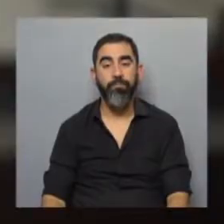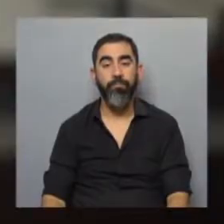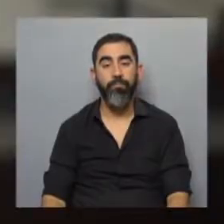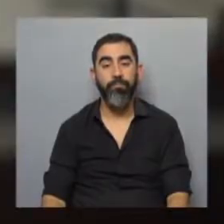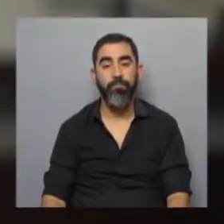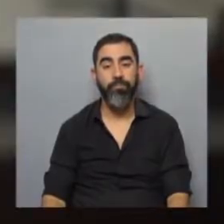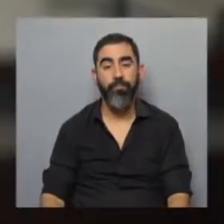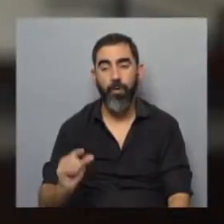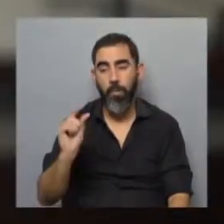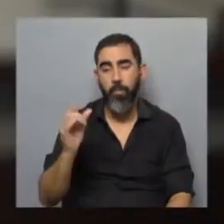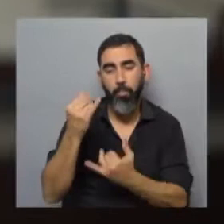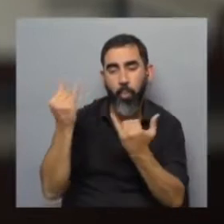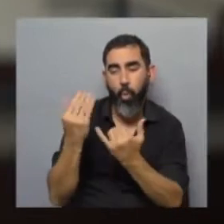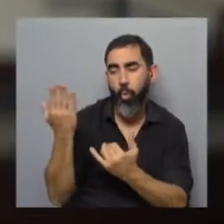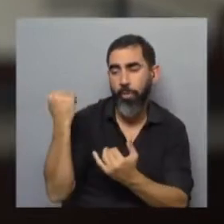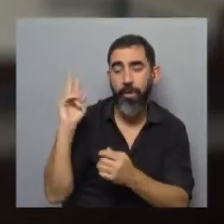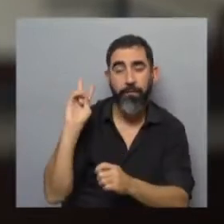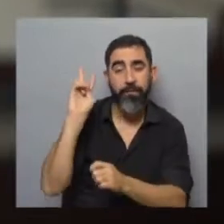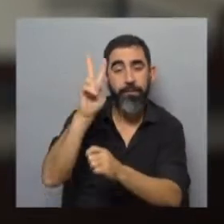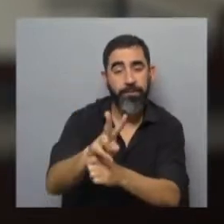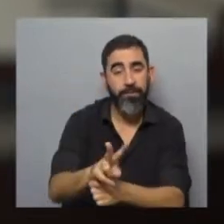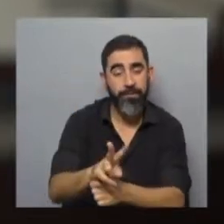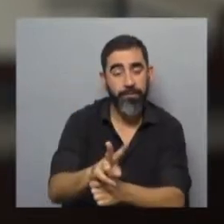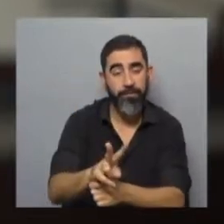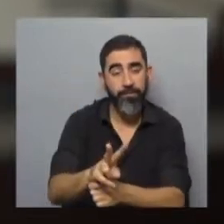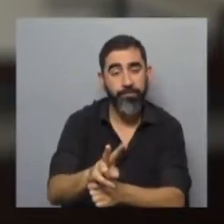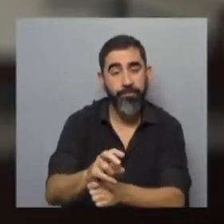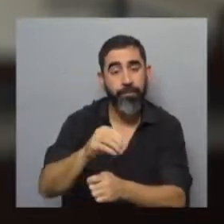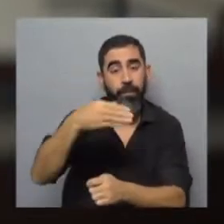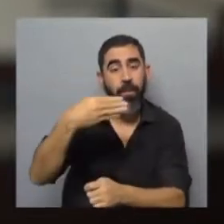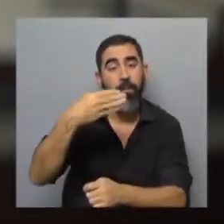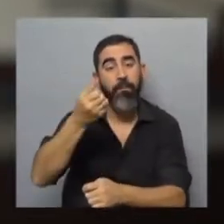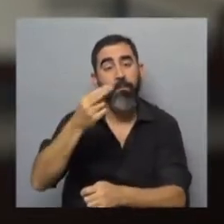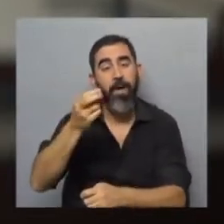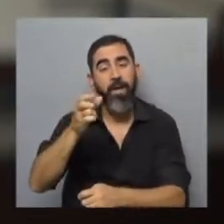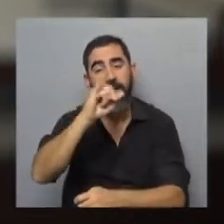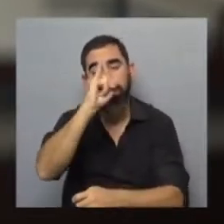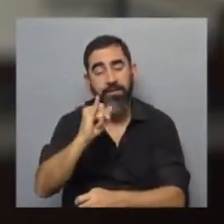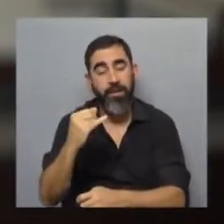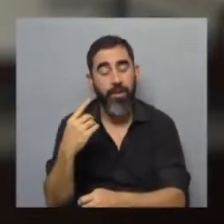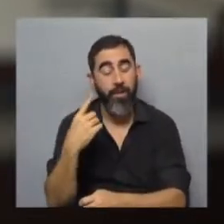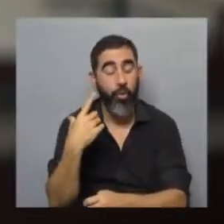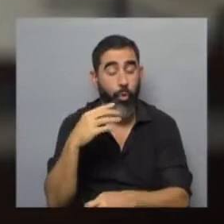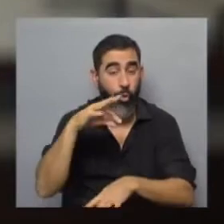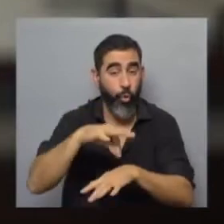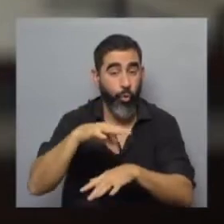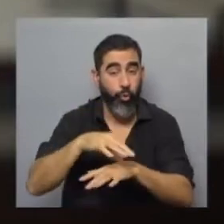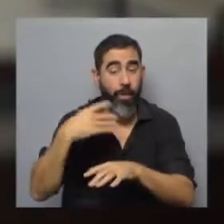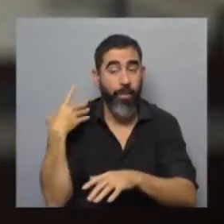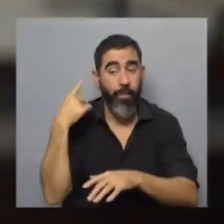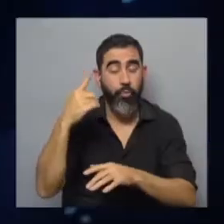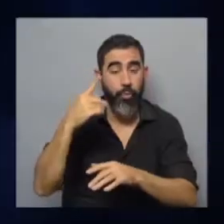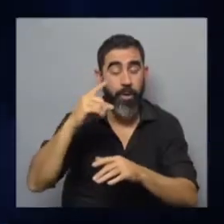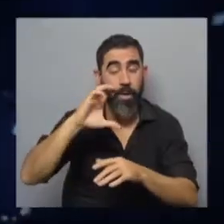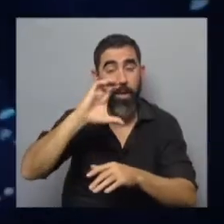Hace muy pocos días recibimos la visita de Milagros Vargas. La doctora Vargas es la actual directora del Planetario de